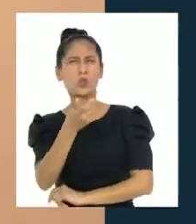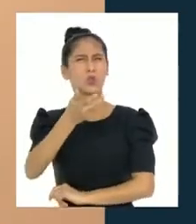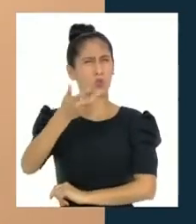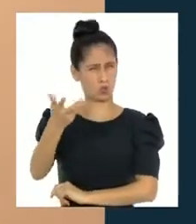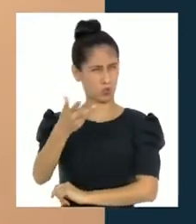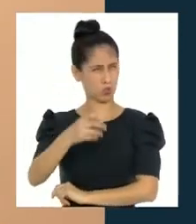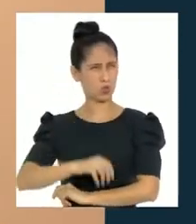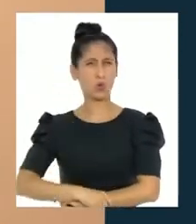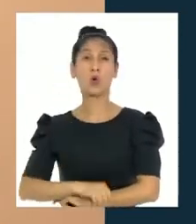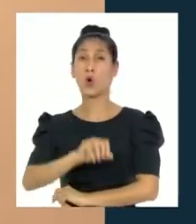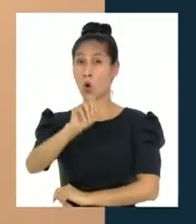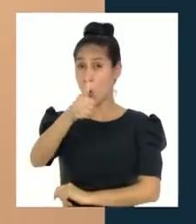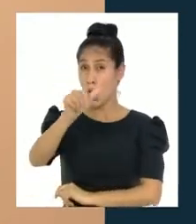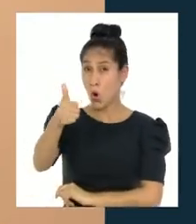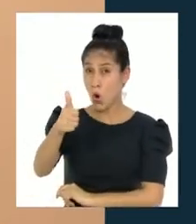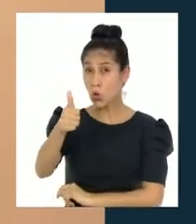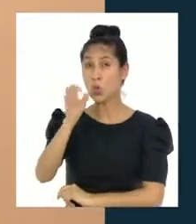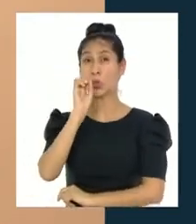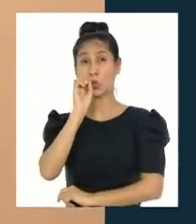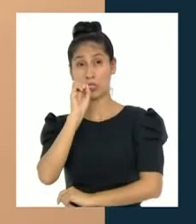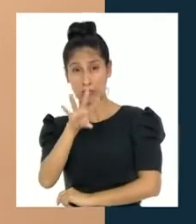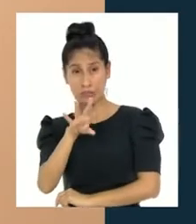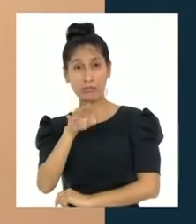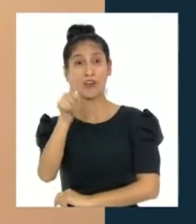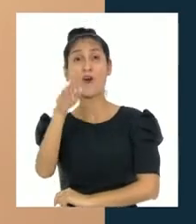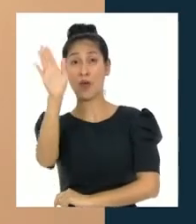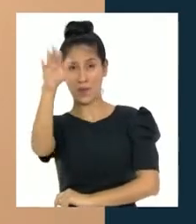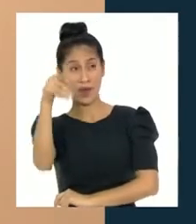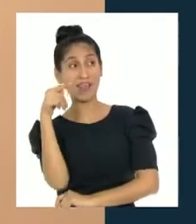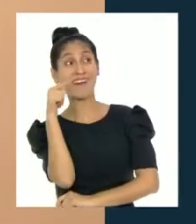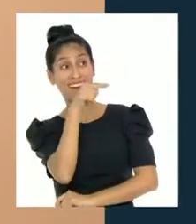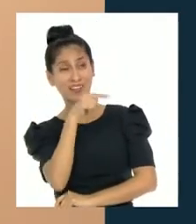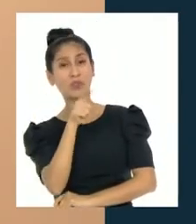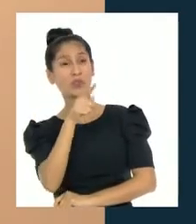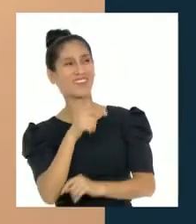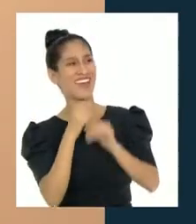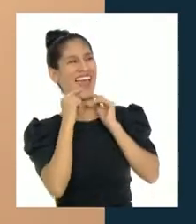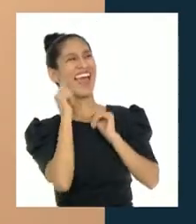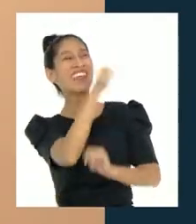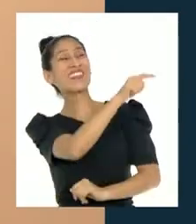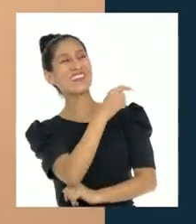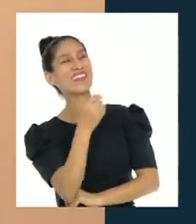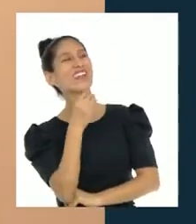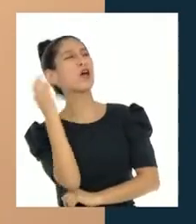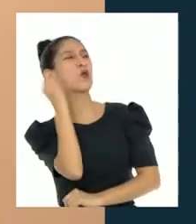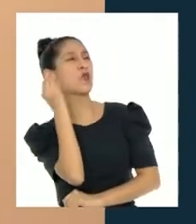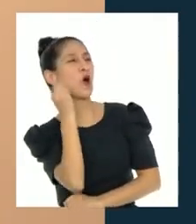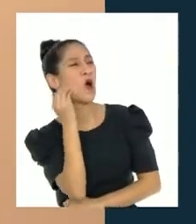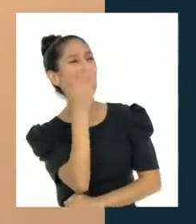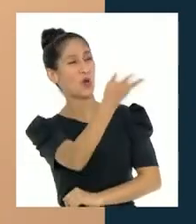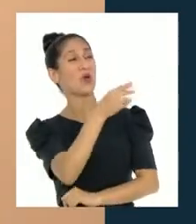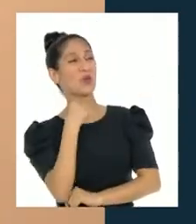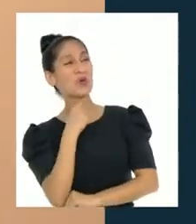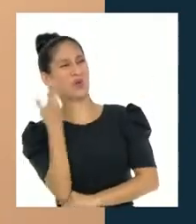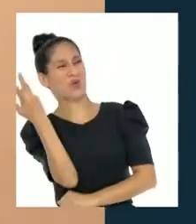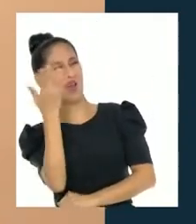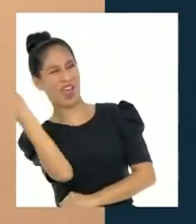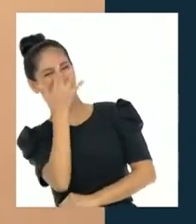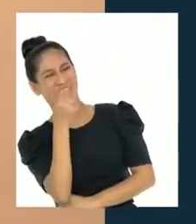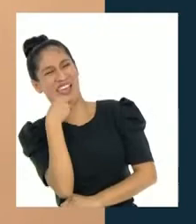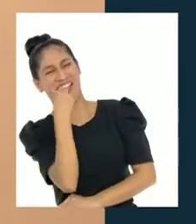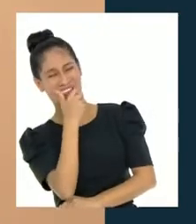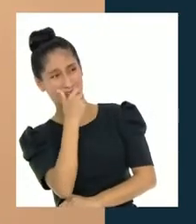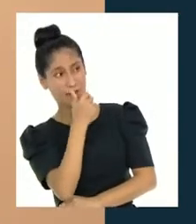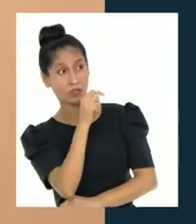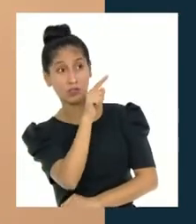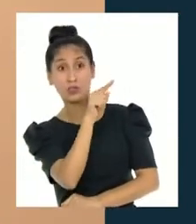que tenemos todos de decir, ya no me vas a insultar, ya no me vas a minimizar, me vas a despreciar